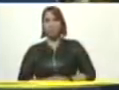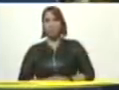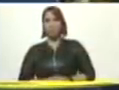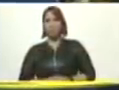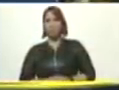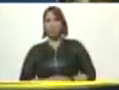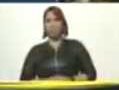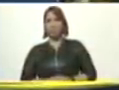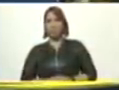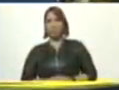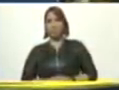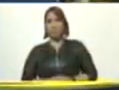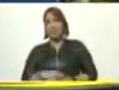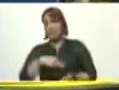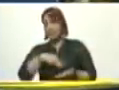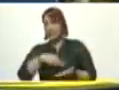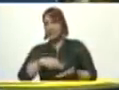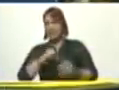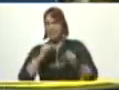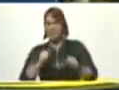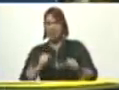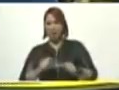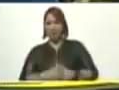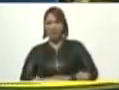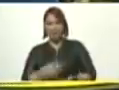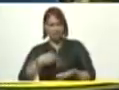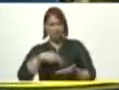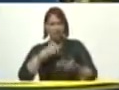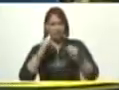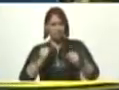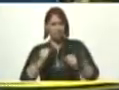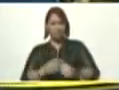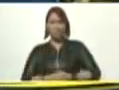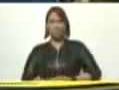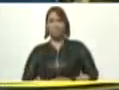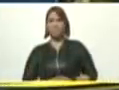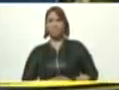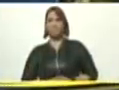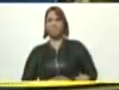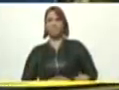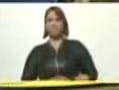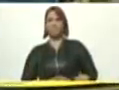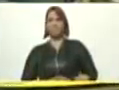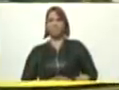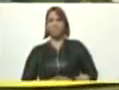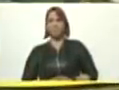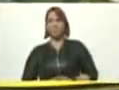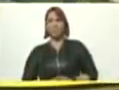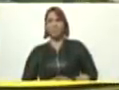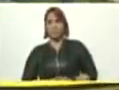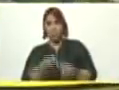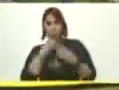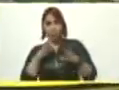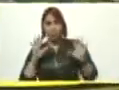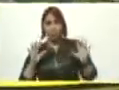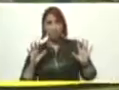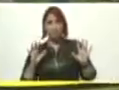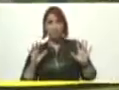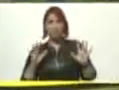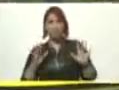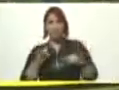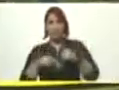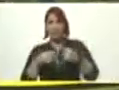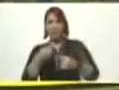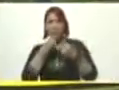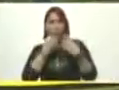Salsa Brava la Salsa Brava la salsa buena pues y después vino